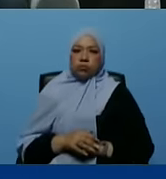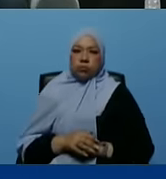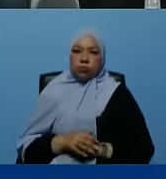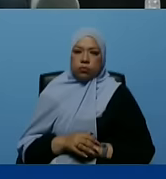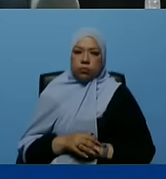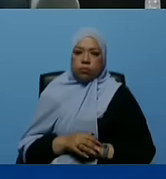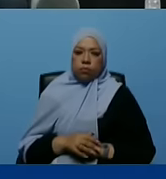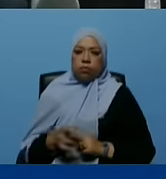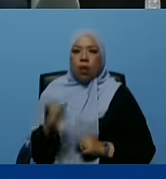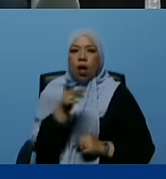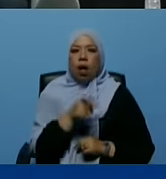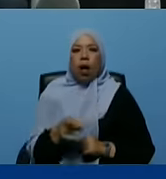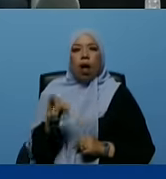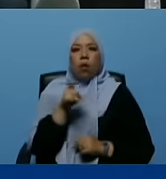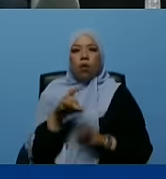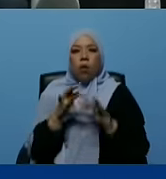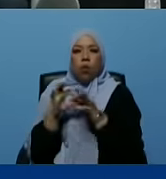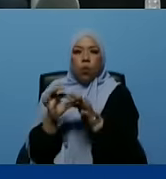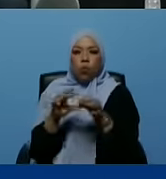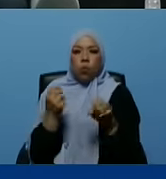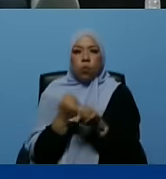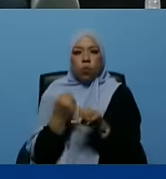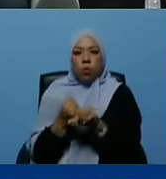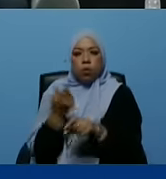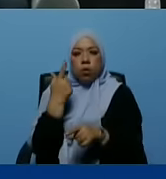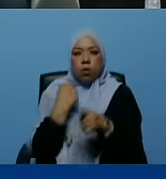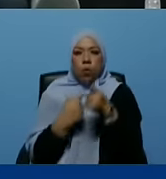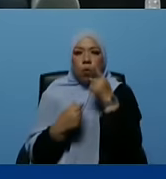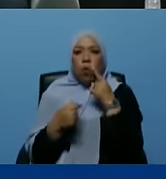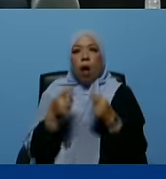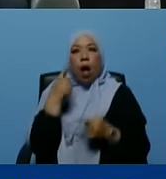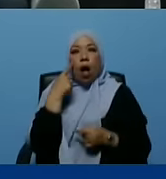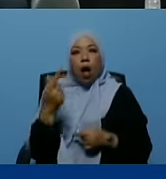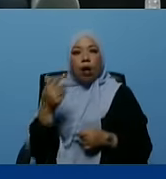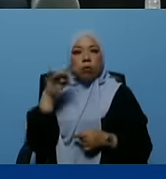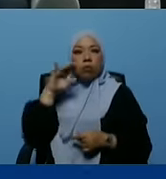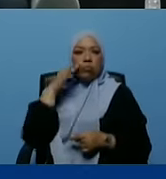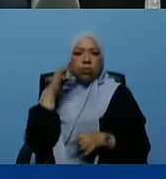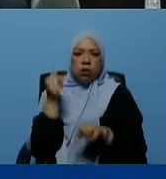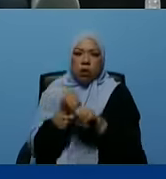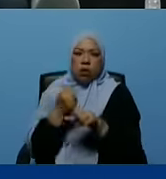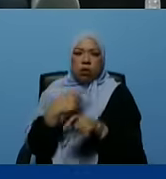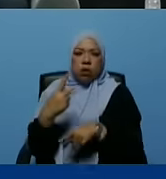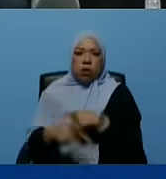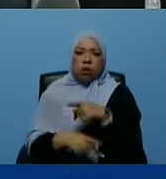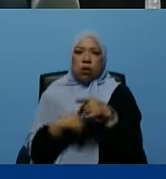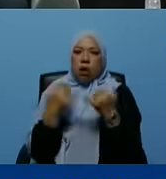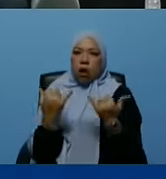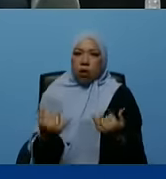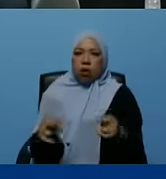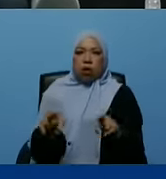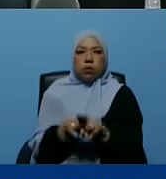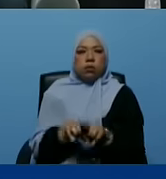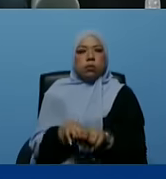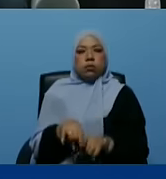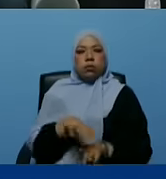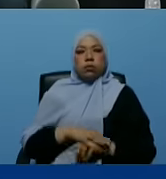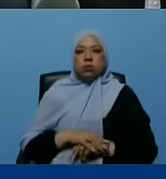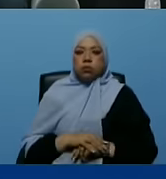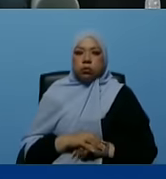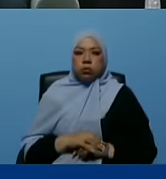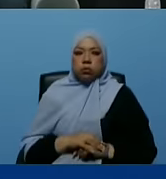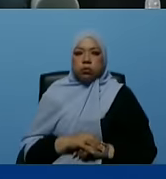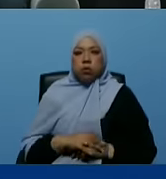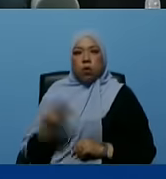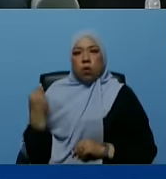Buscan para que uno entonces los vea por aquí por las redes influir la mente de la gente. Yo